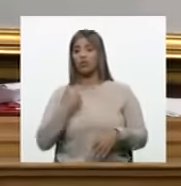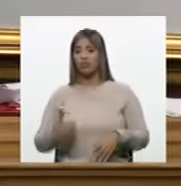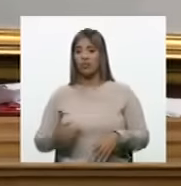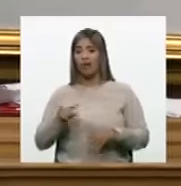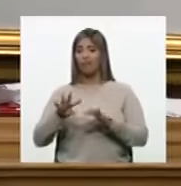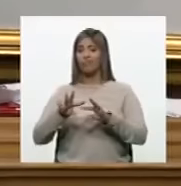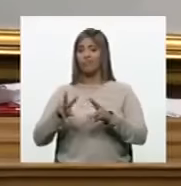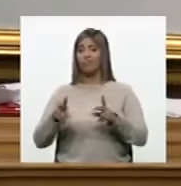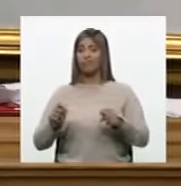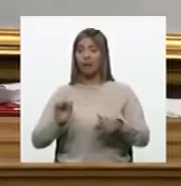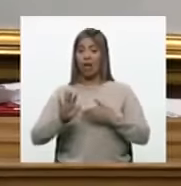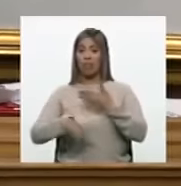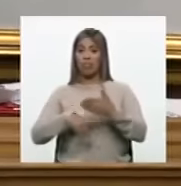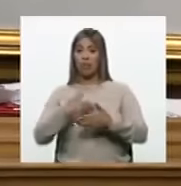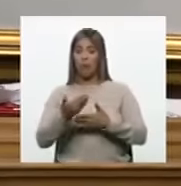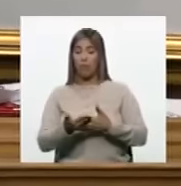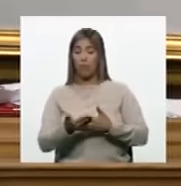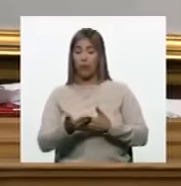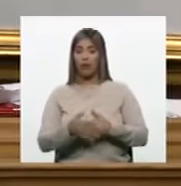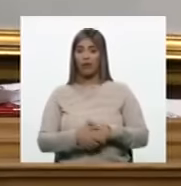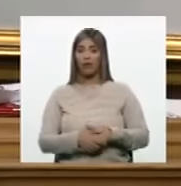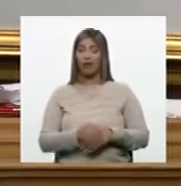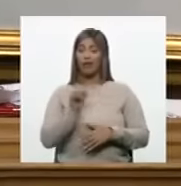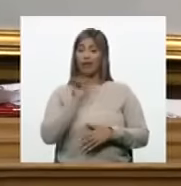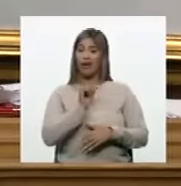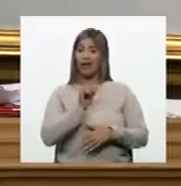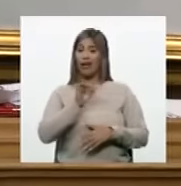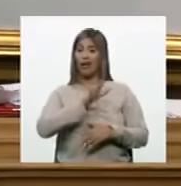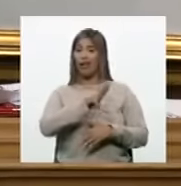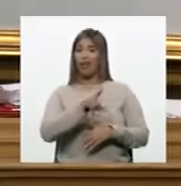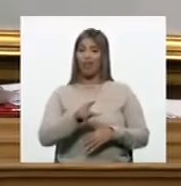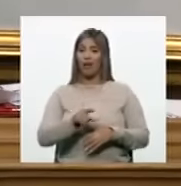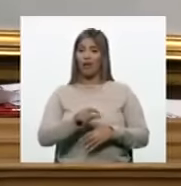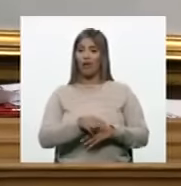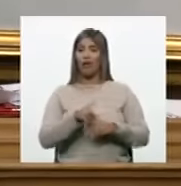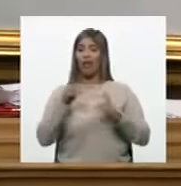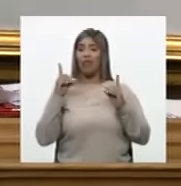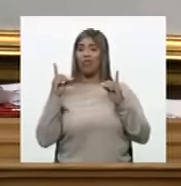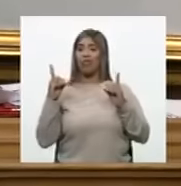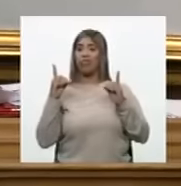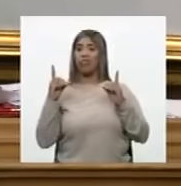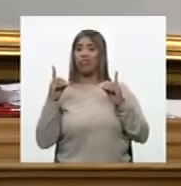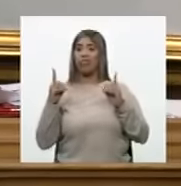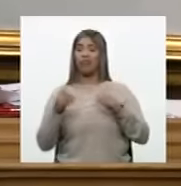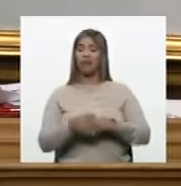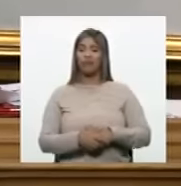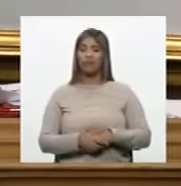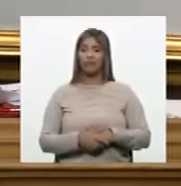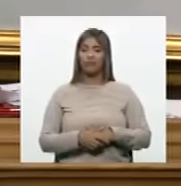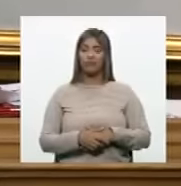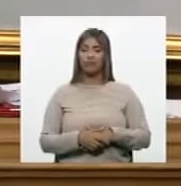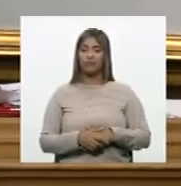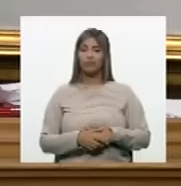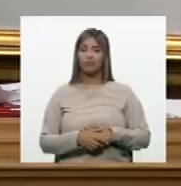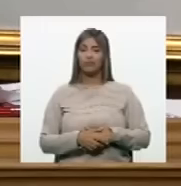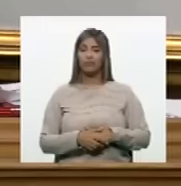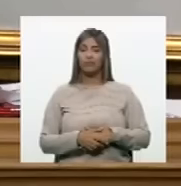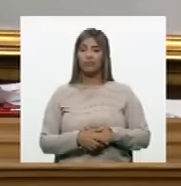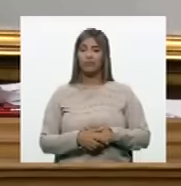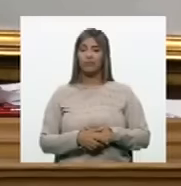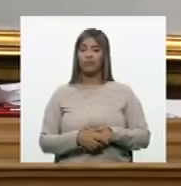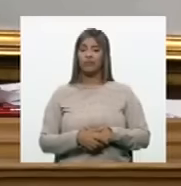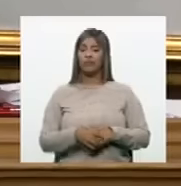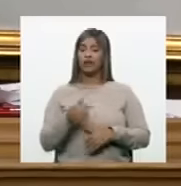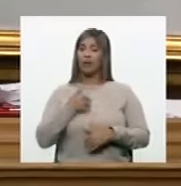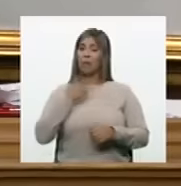Y después tienen el descaro, esos ladrones, esos delincuentes, esos criminales, de hacerse